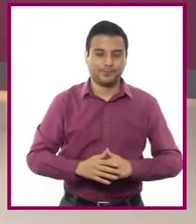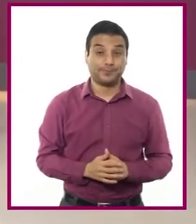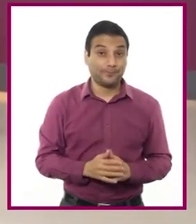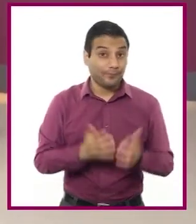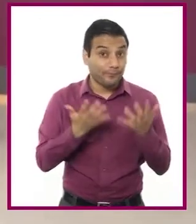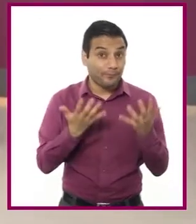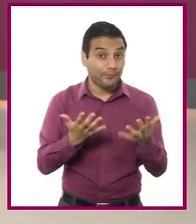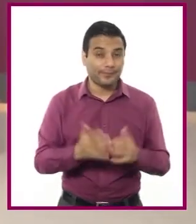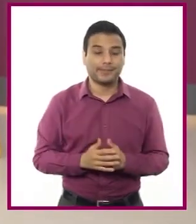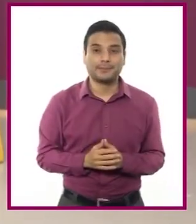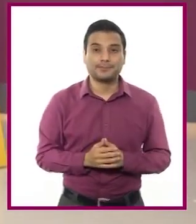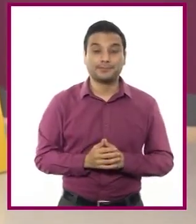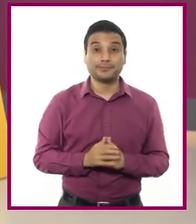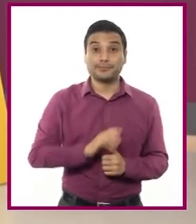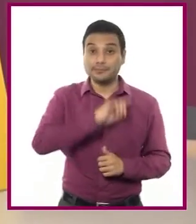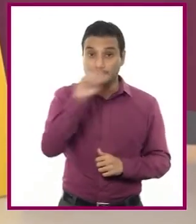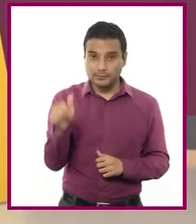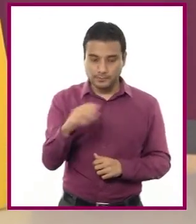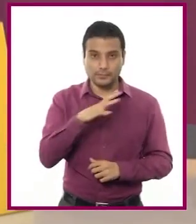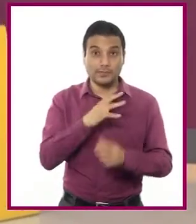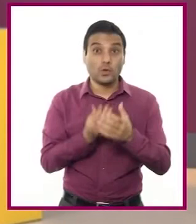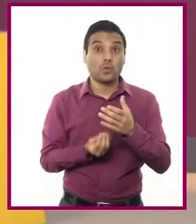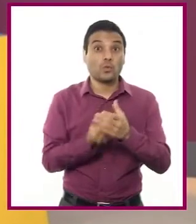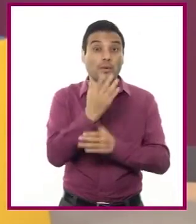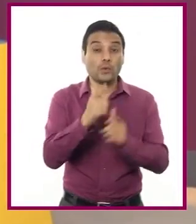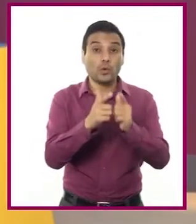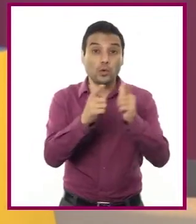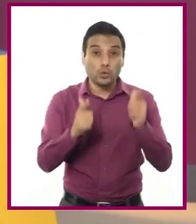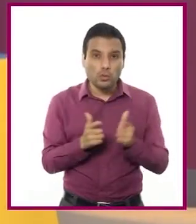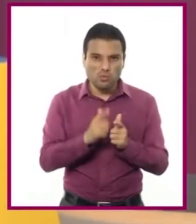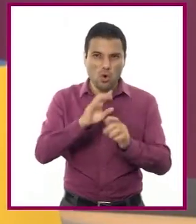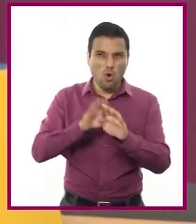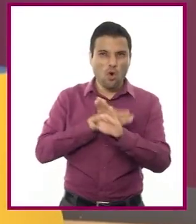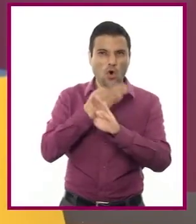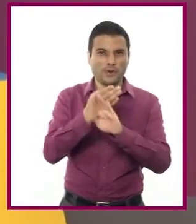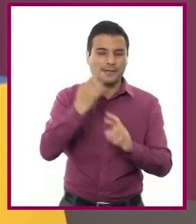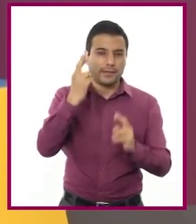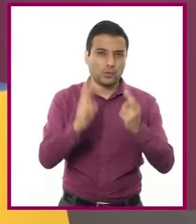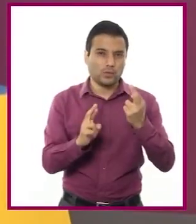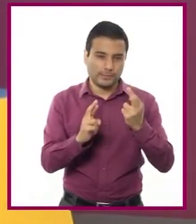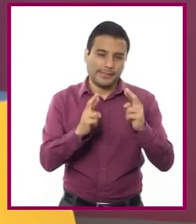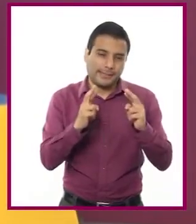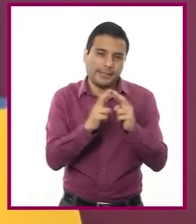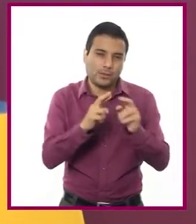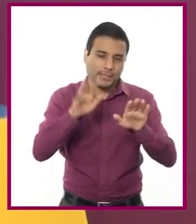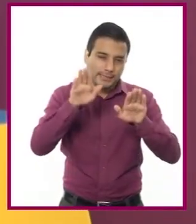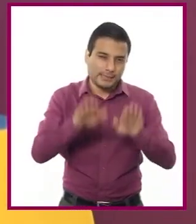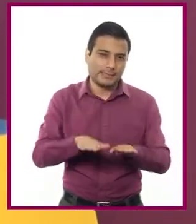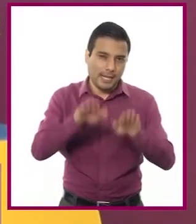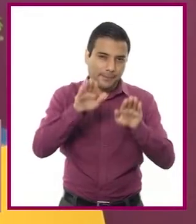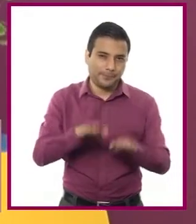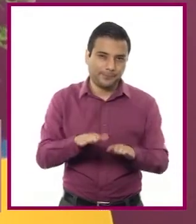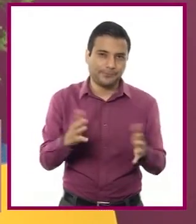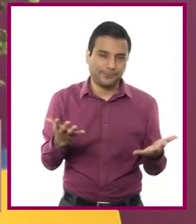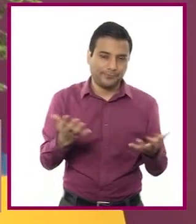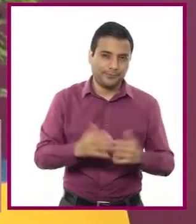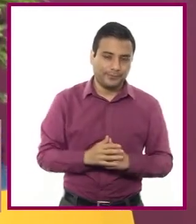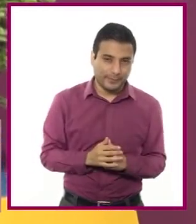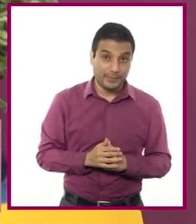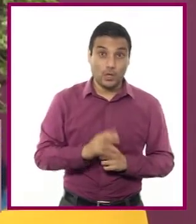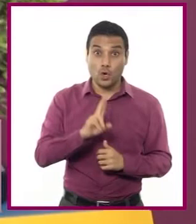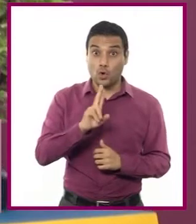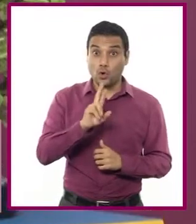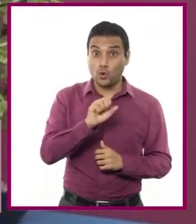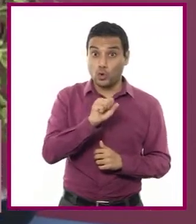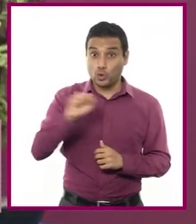Entonces, comenzaron a surgir grupos contrarrevolucionarios, sobre todo de carácter islamista. En el marco de la Guerra Fría, la Unión